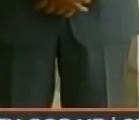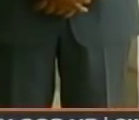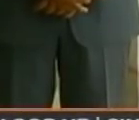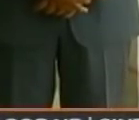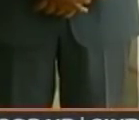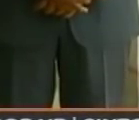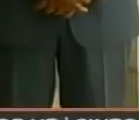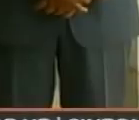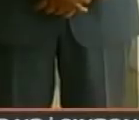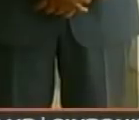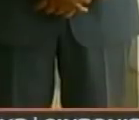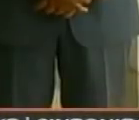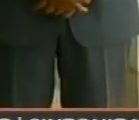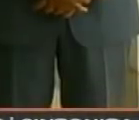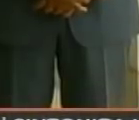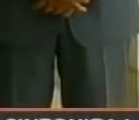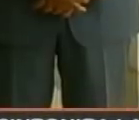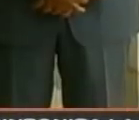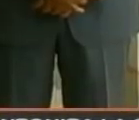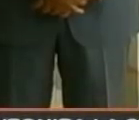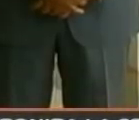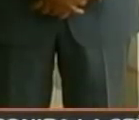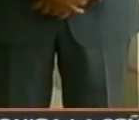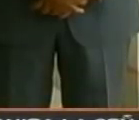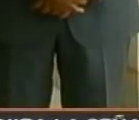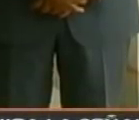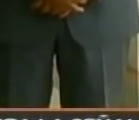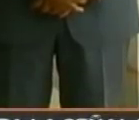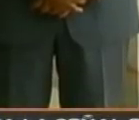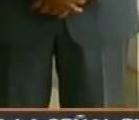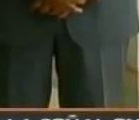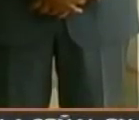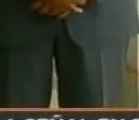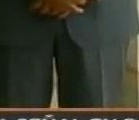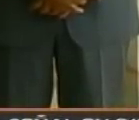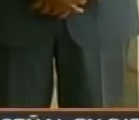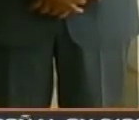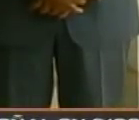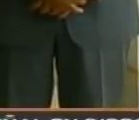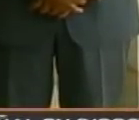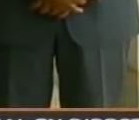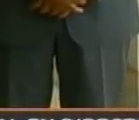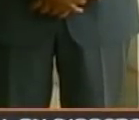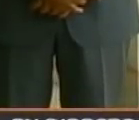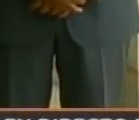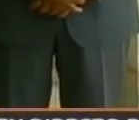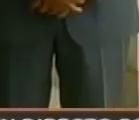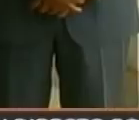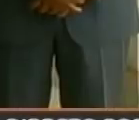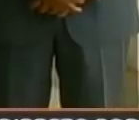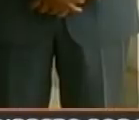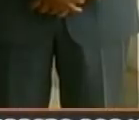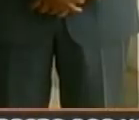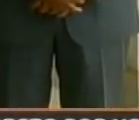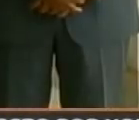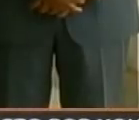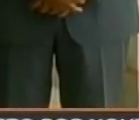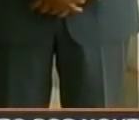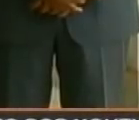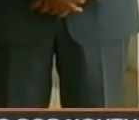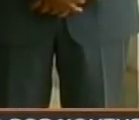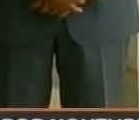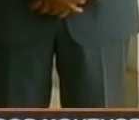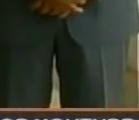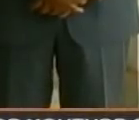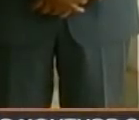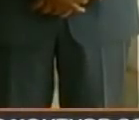Naciones Unidas. Aquí está el coordinador nacional de Naciones Unidas en Venezuela, el señor Peter Grossman. Vamos nosotros con